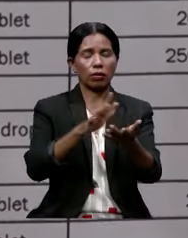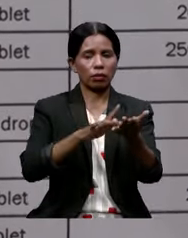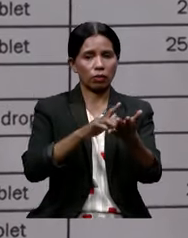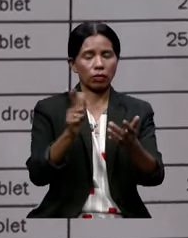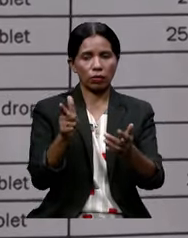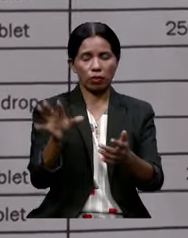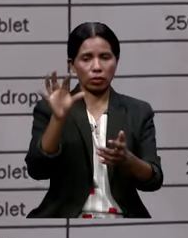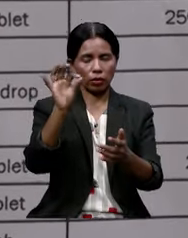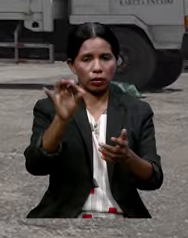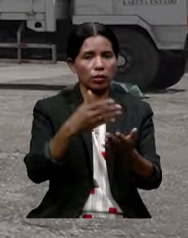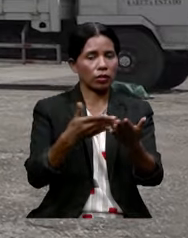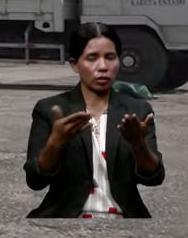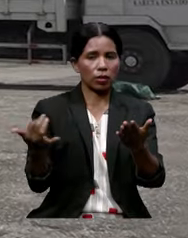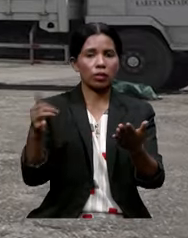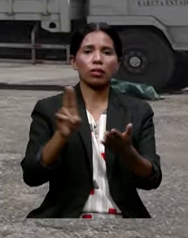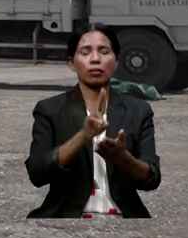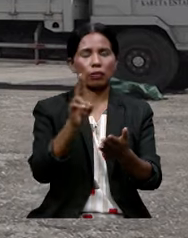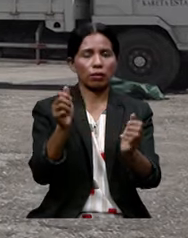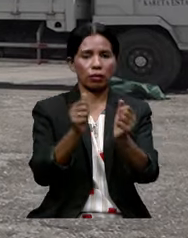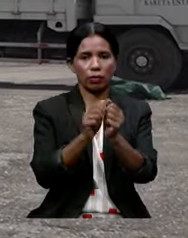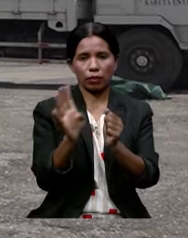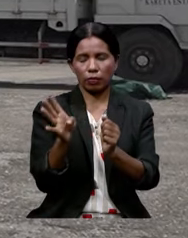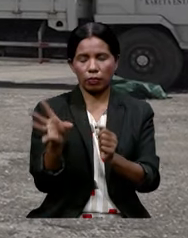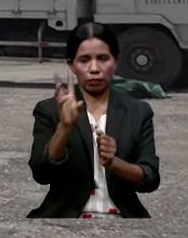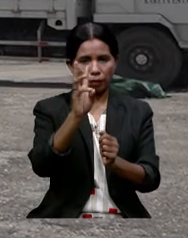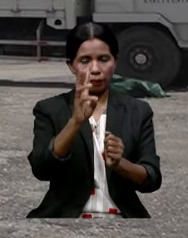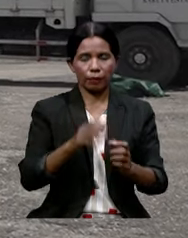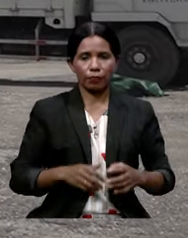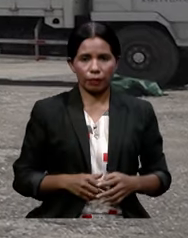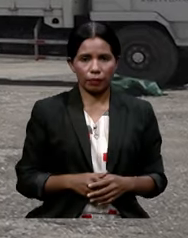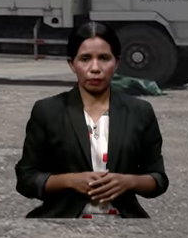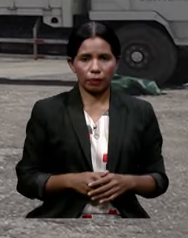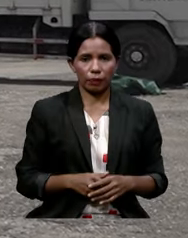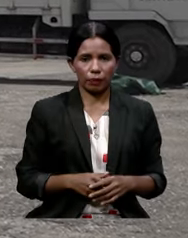no produto consumáveis, item hatlo resinen. Equipa cobertura, GMN.